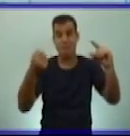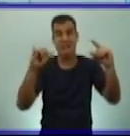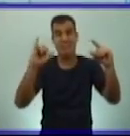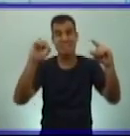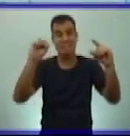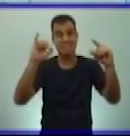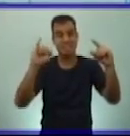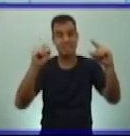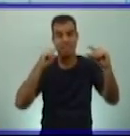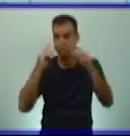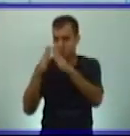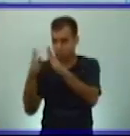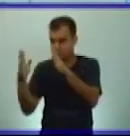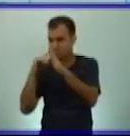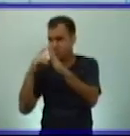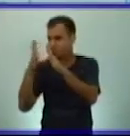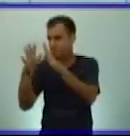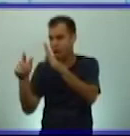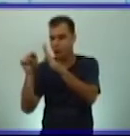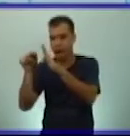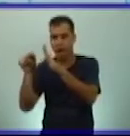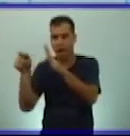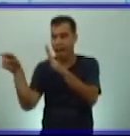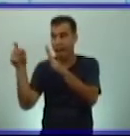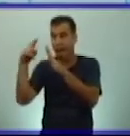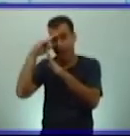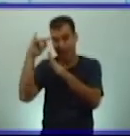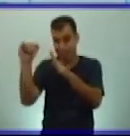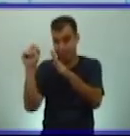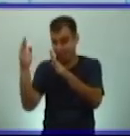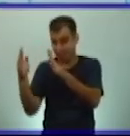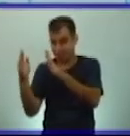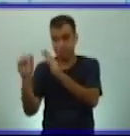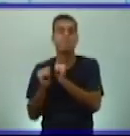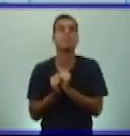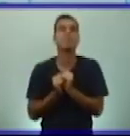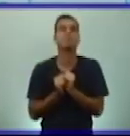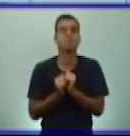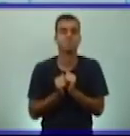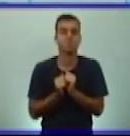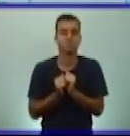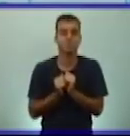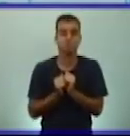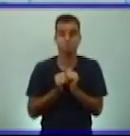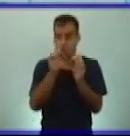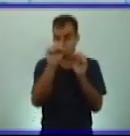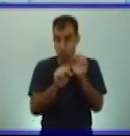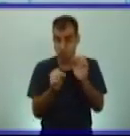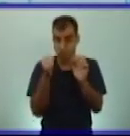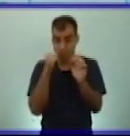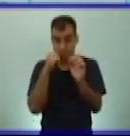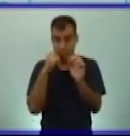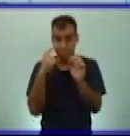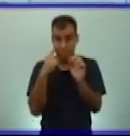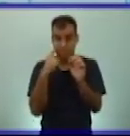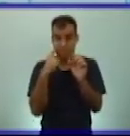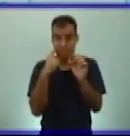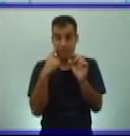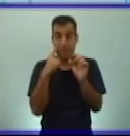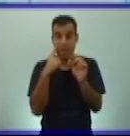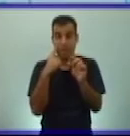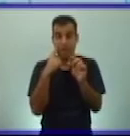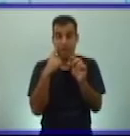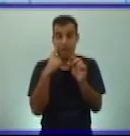de Haití por el oriente. Al sur, con 140 kilómetros de ancho, se extiende el estrecho de Colón entre las costas